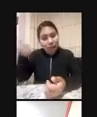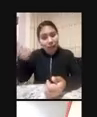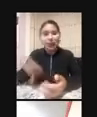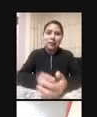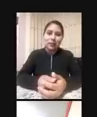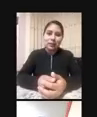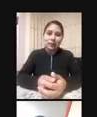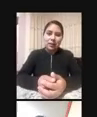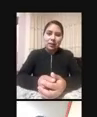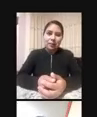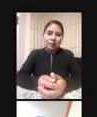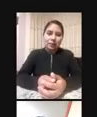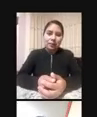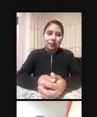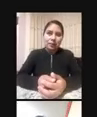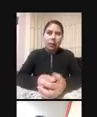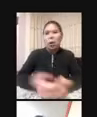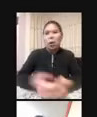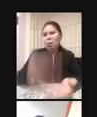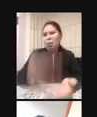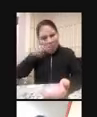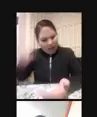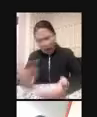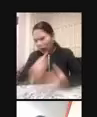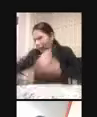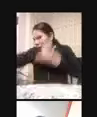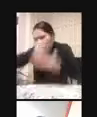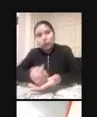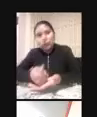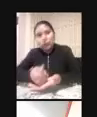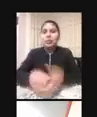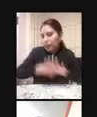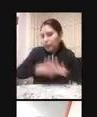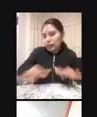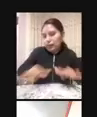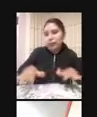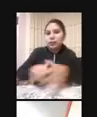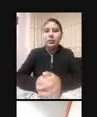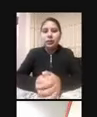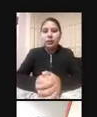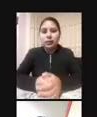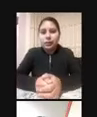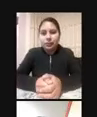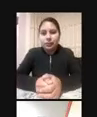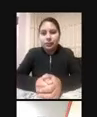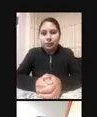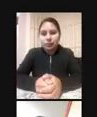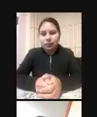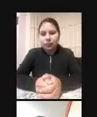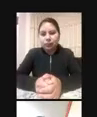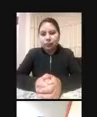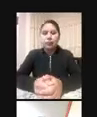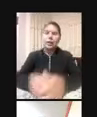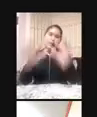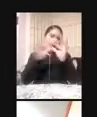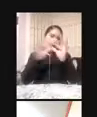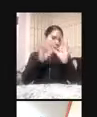sea, lo mejor que podamos, ¿sí? Entonces, muy importante la familia, muy